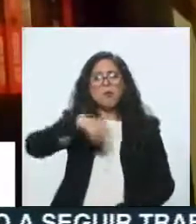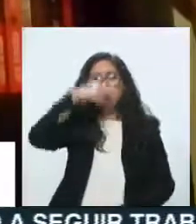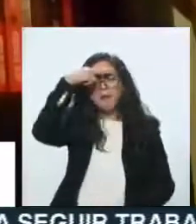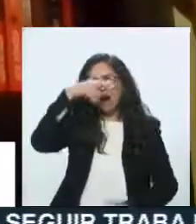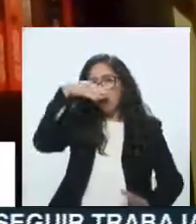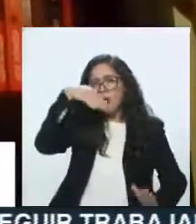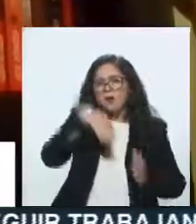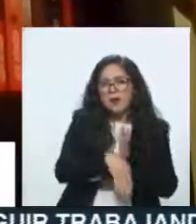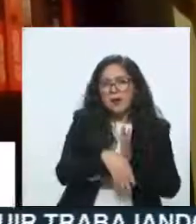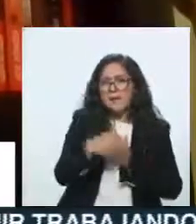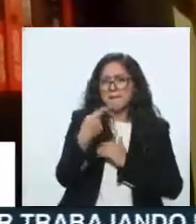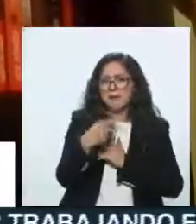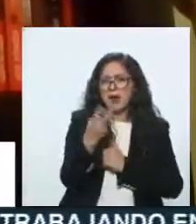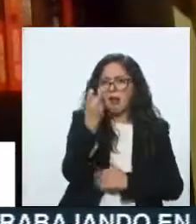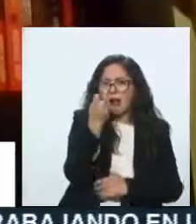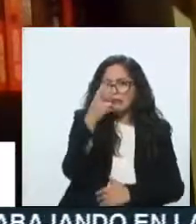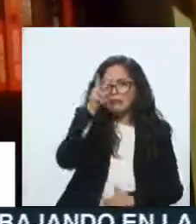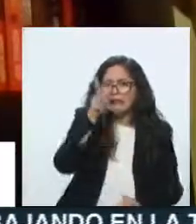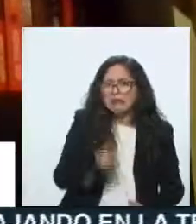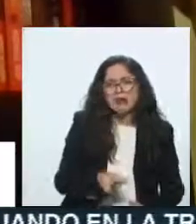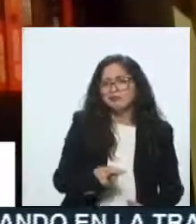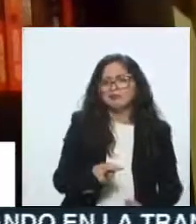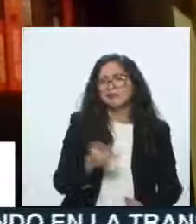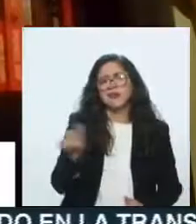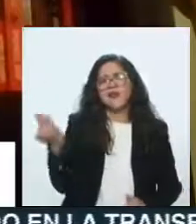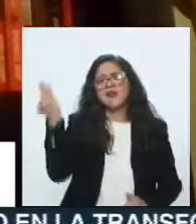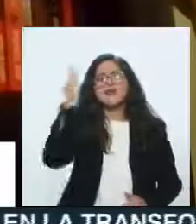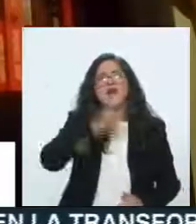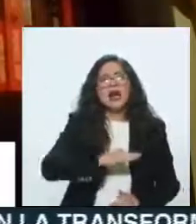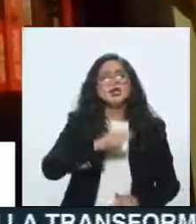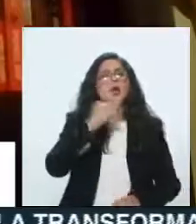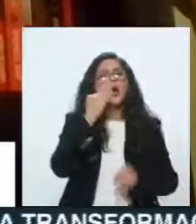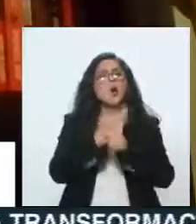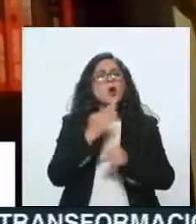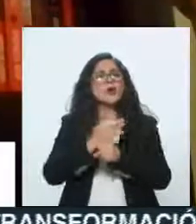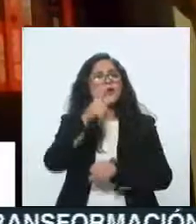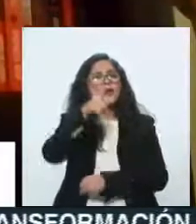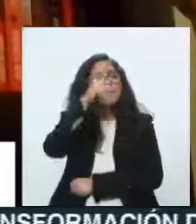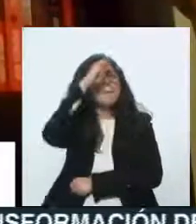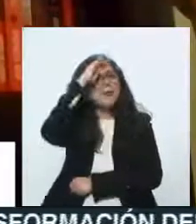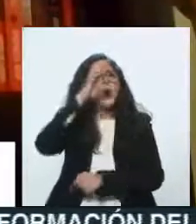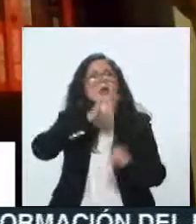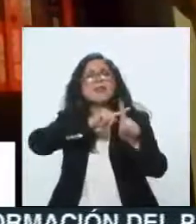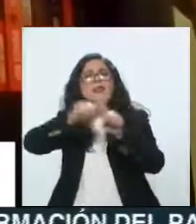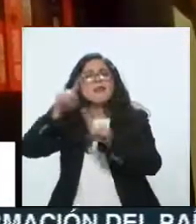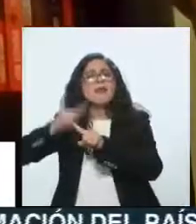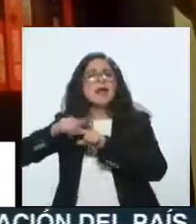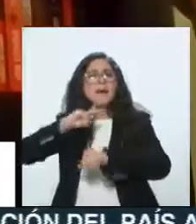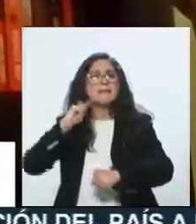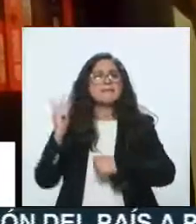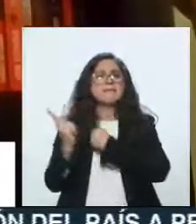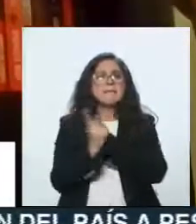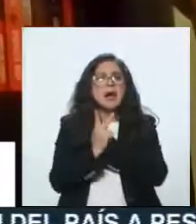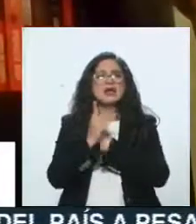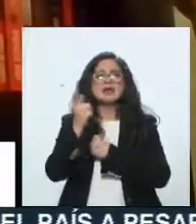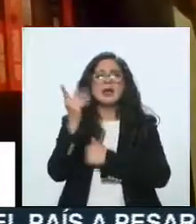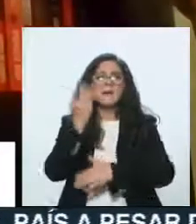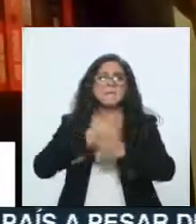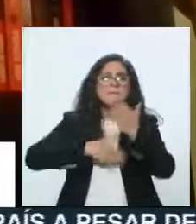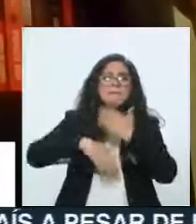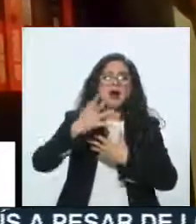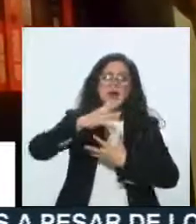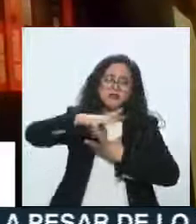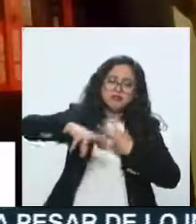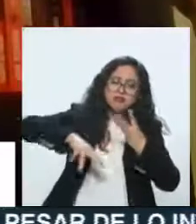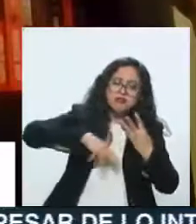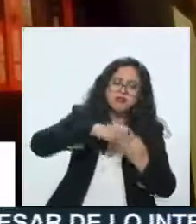cierto. Si vemos, por ejemplo, cuáles son los países que han aumentado incluso su inversión extranjera directa